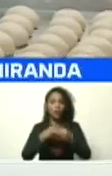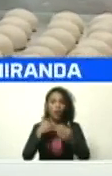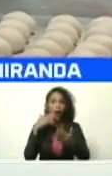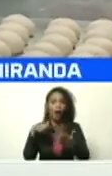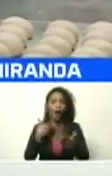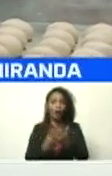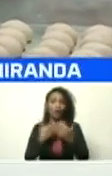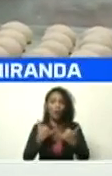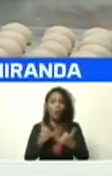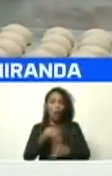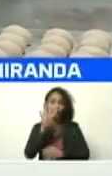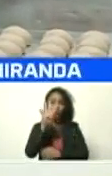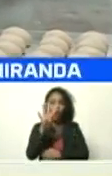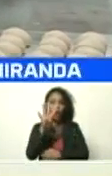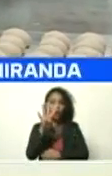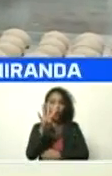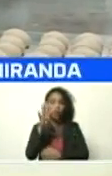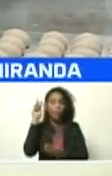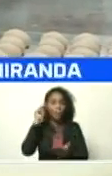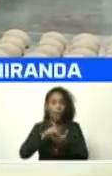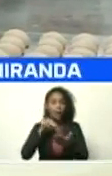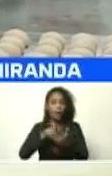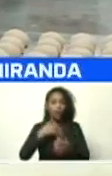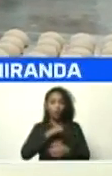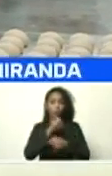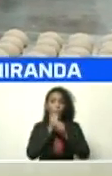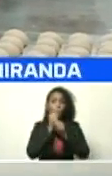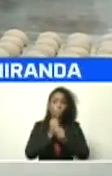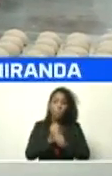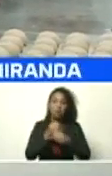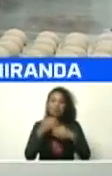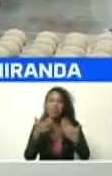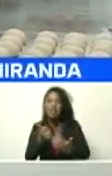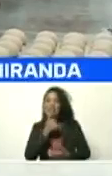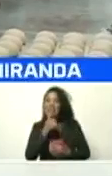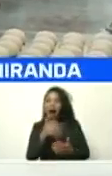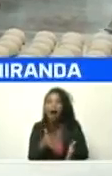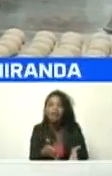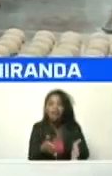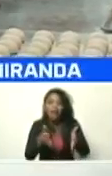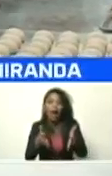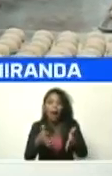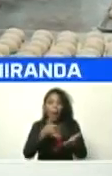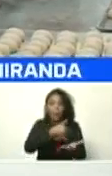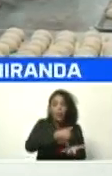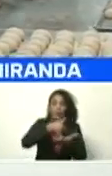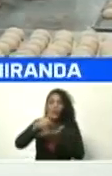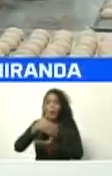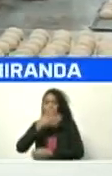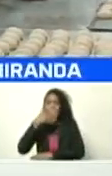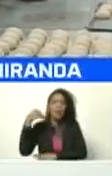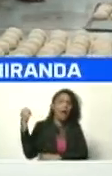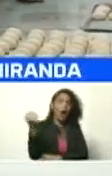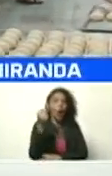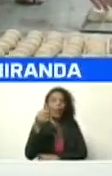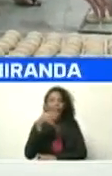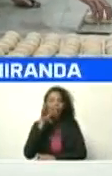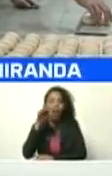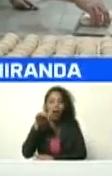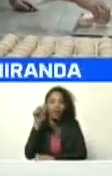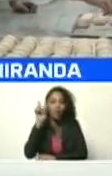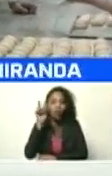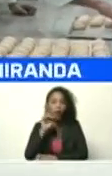ahorita. 4 son de Miranda. Y bueno, estamos esperando a ver quién se gana el premio del mejor café de